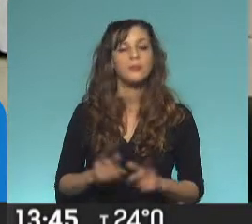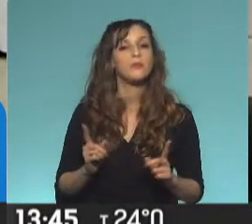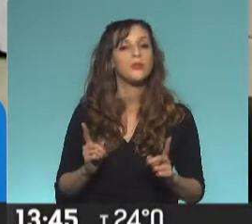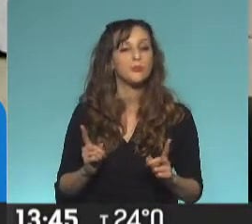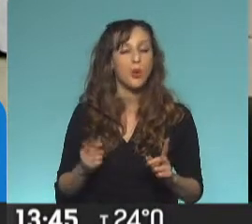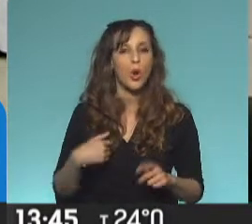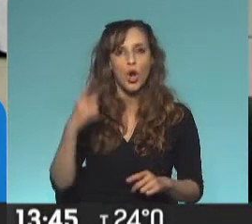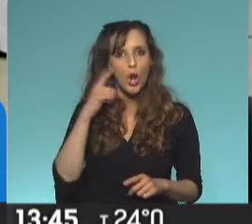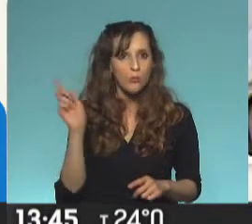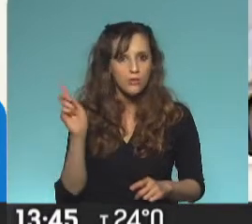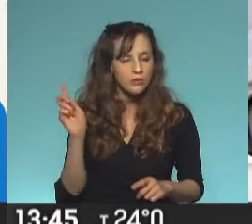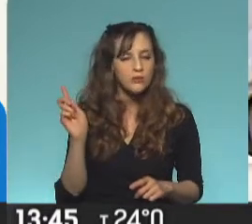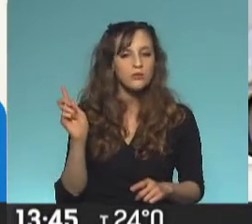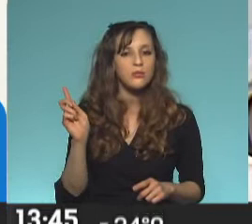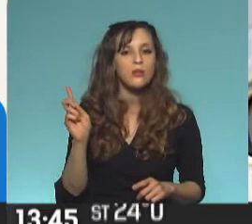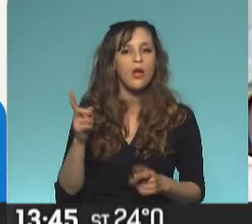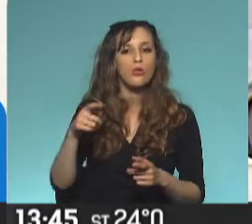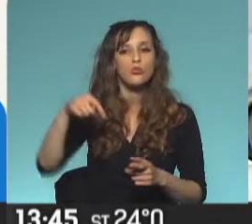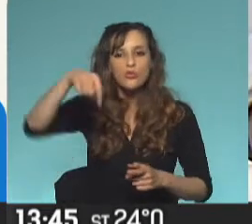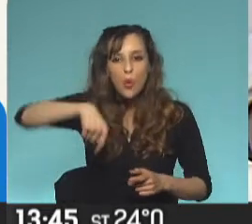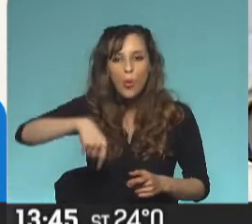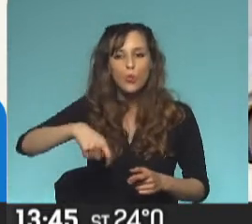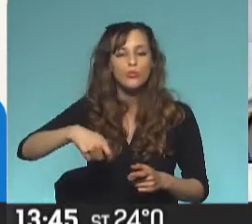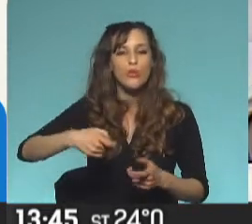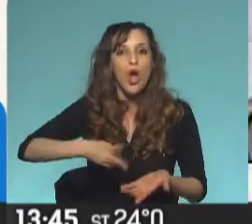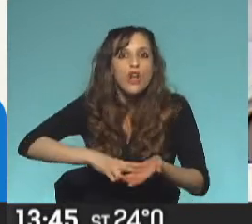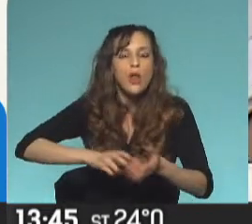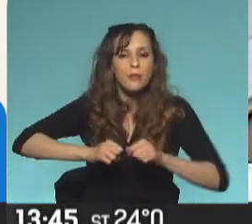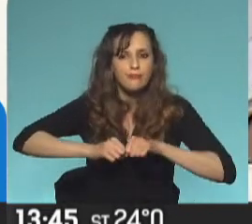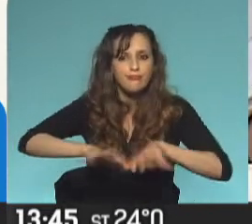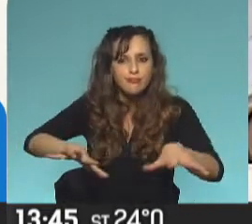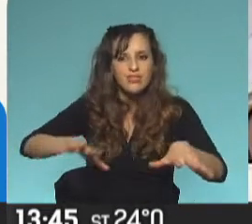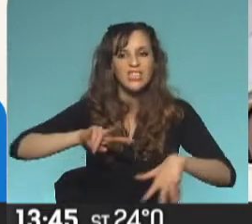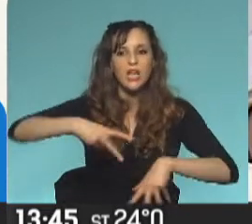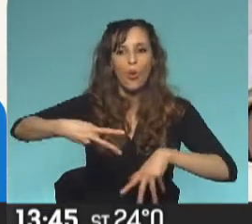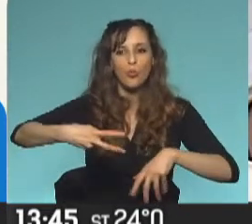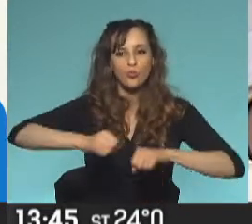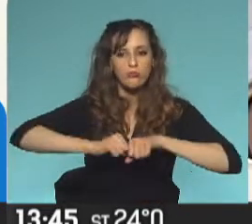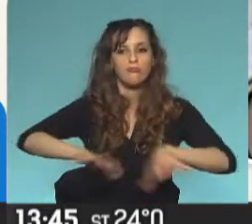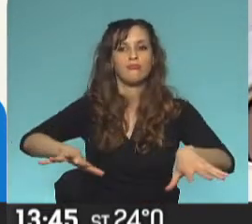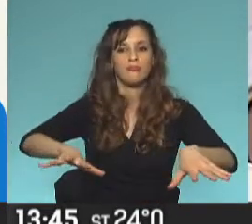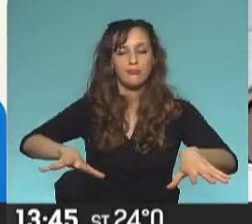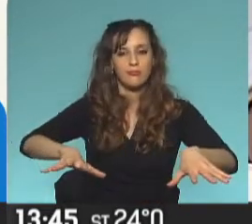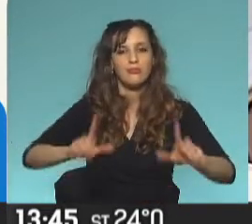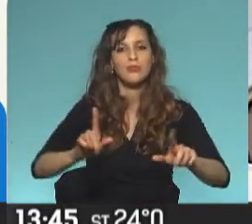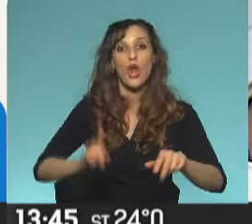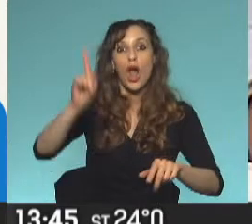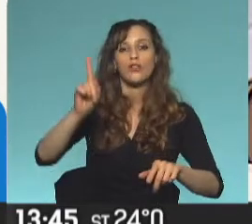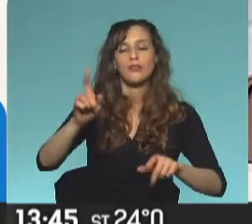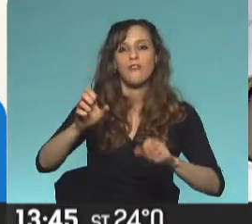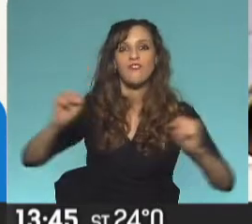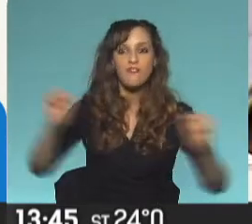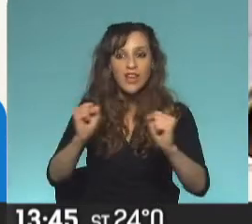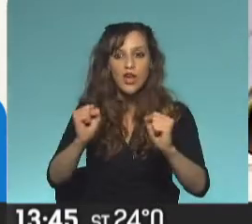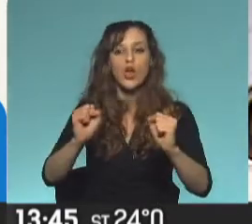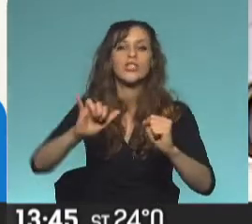planeta un rebrote una segunda ola tan prematura porque en el norte ocurrió cuando llegó el frío y ahora